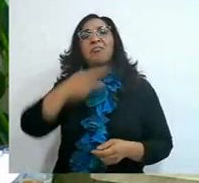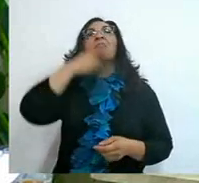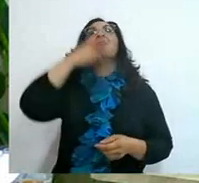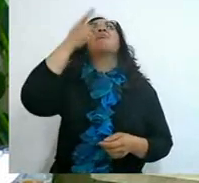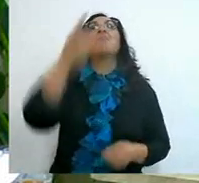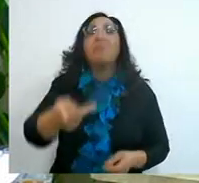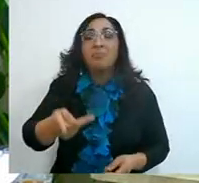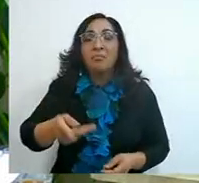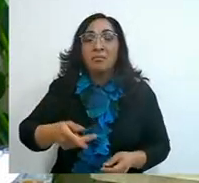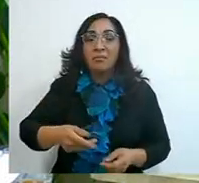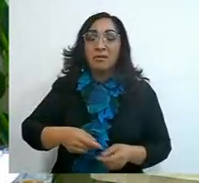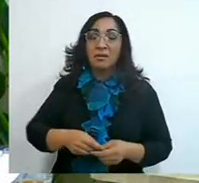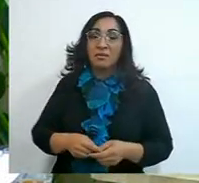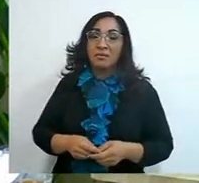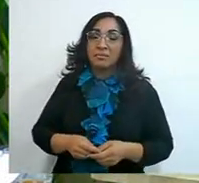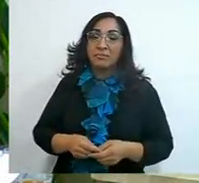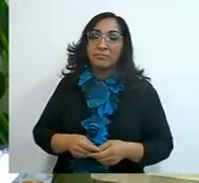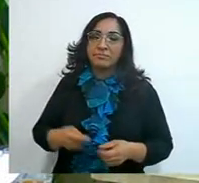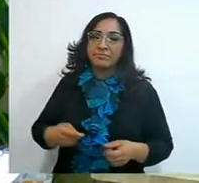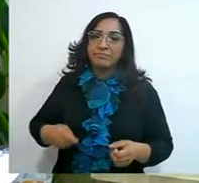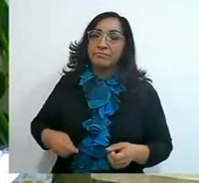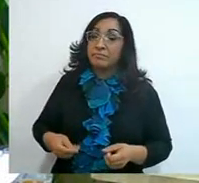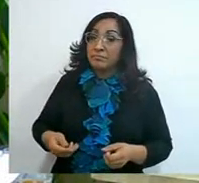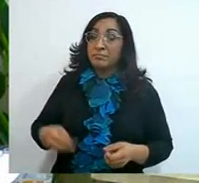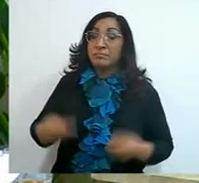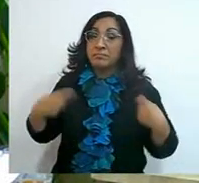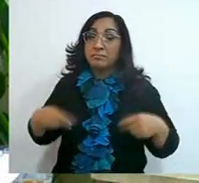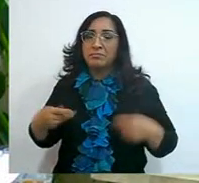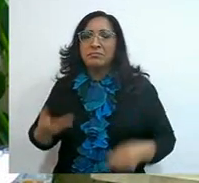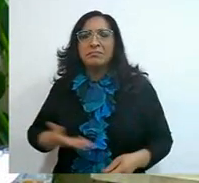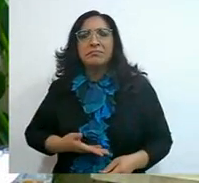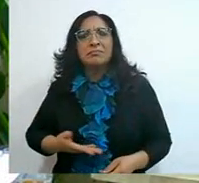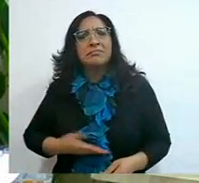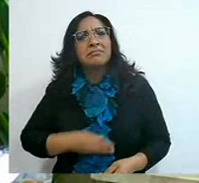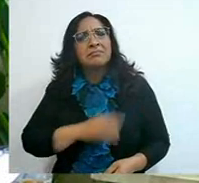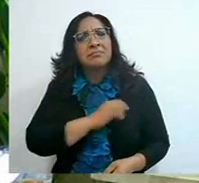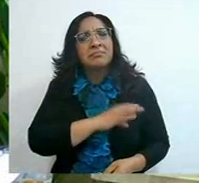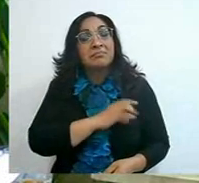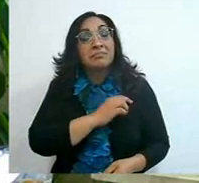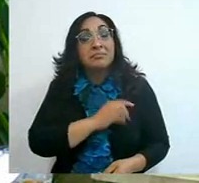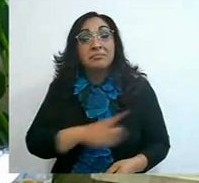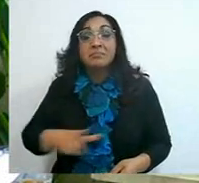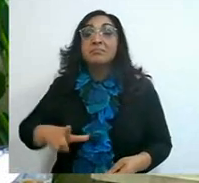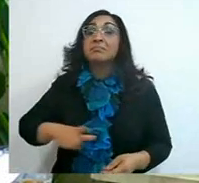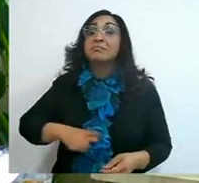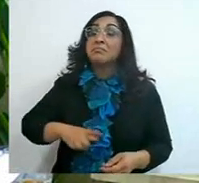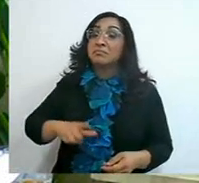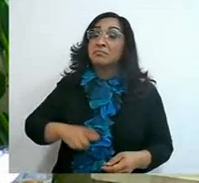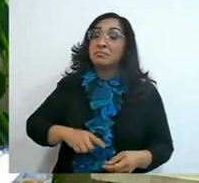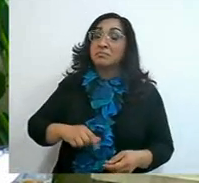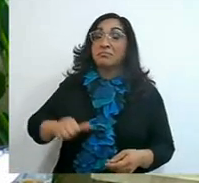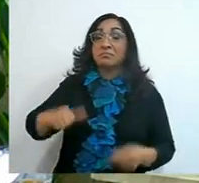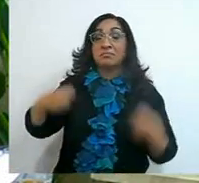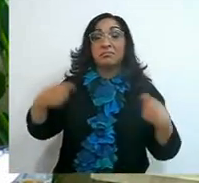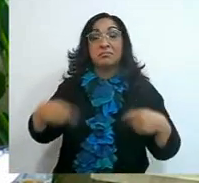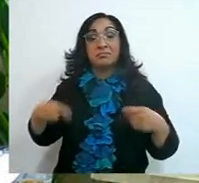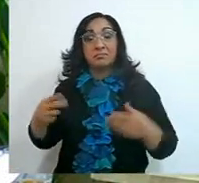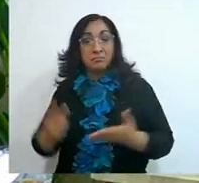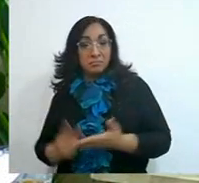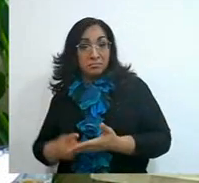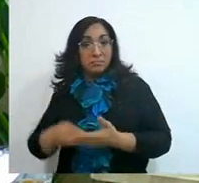bocona, y le llegan a tener miedo. Y hay de aquel que se levante contra